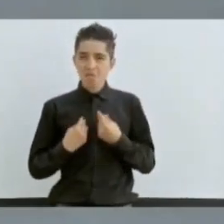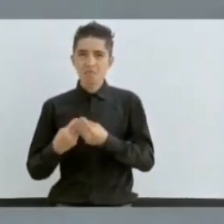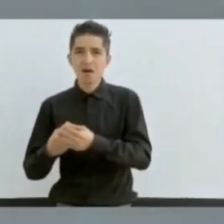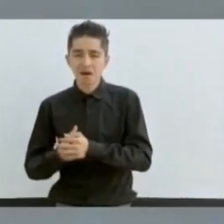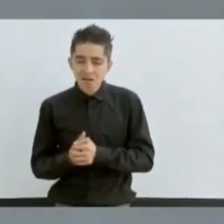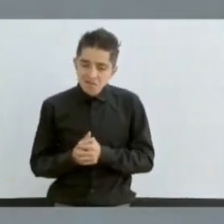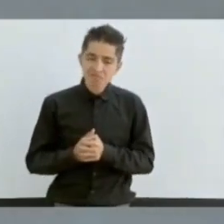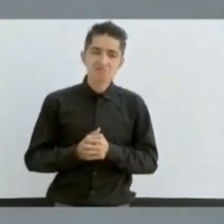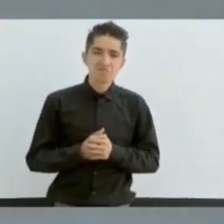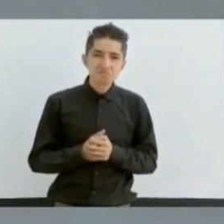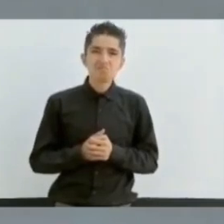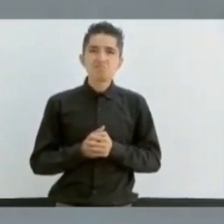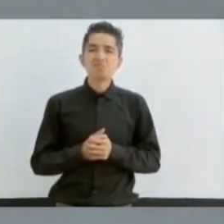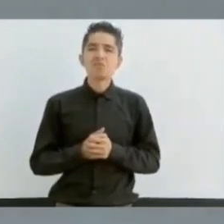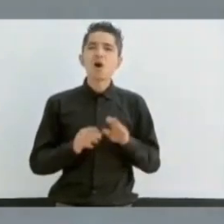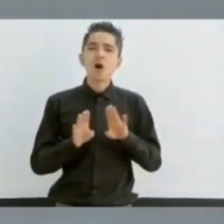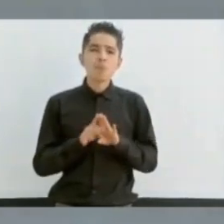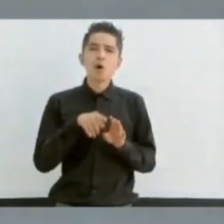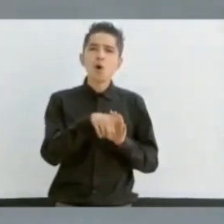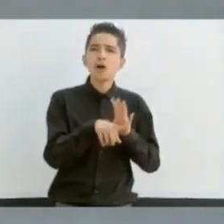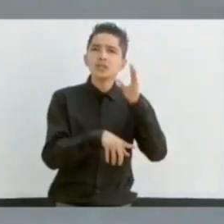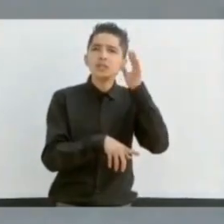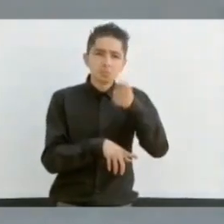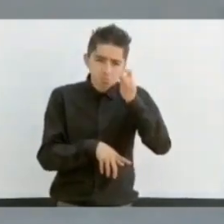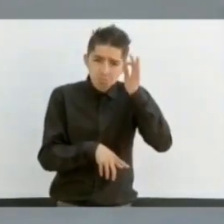como servidor público.